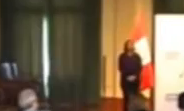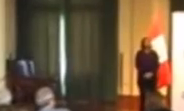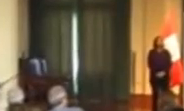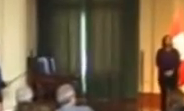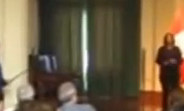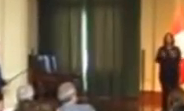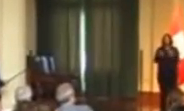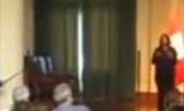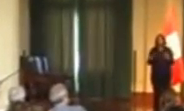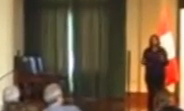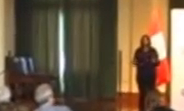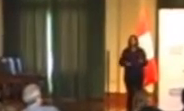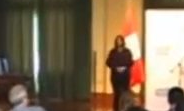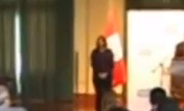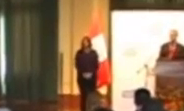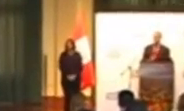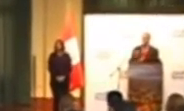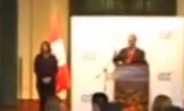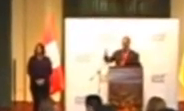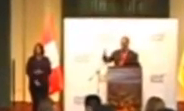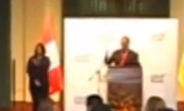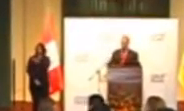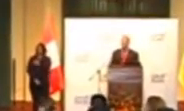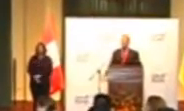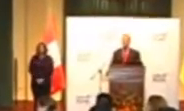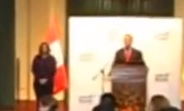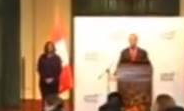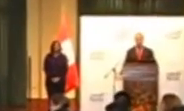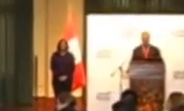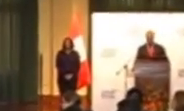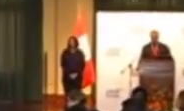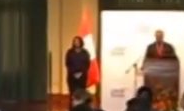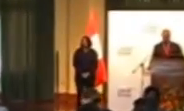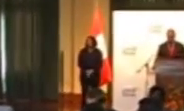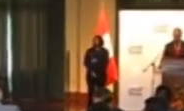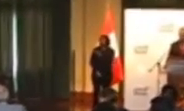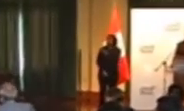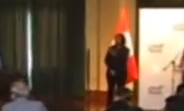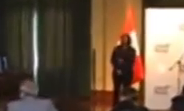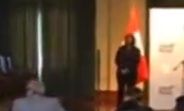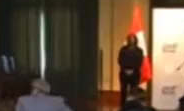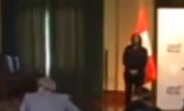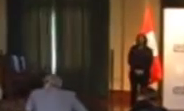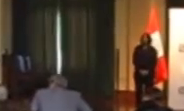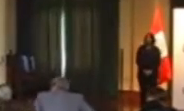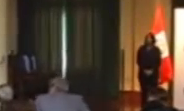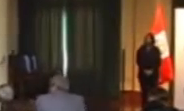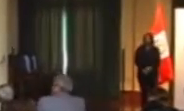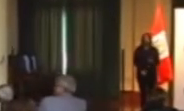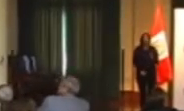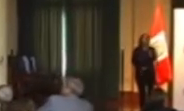¿Hay preguntas? Sí. Señor Hunskov, adelante, por favor.